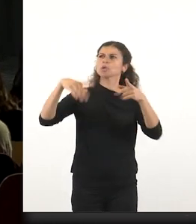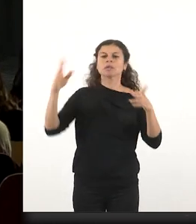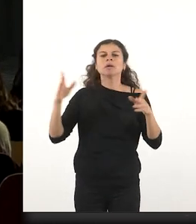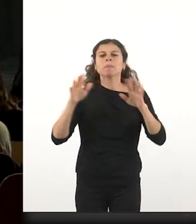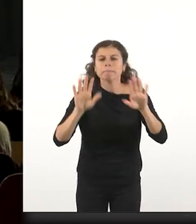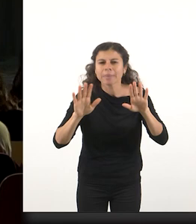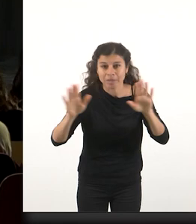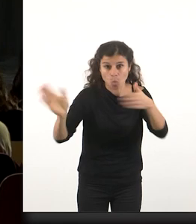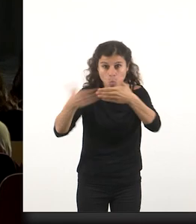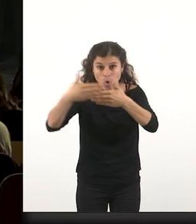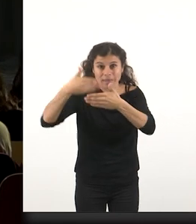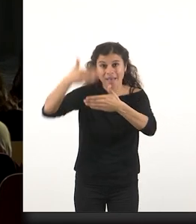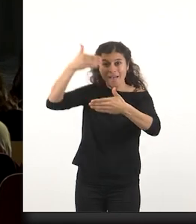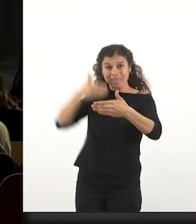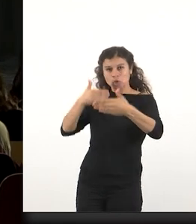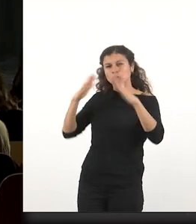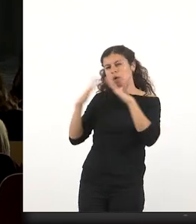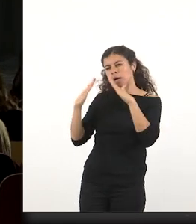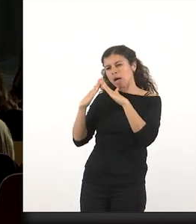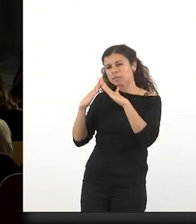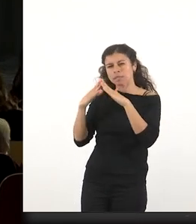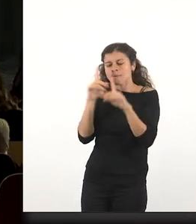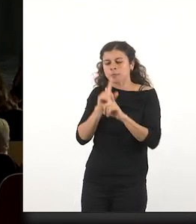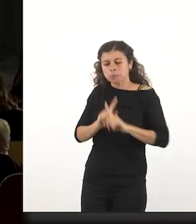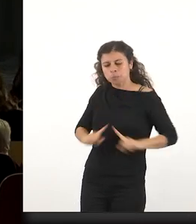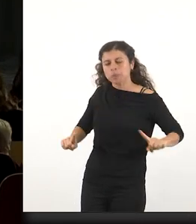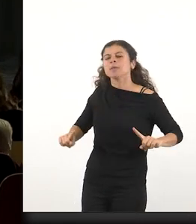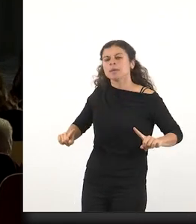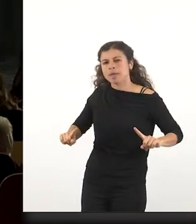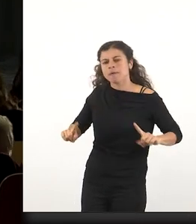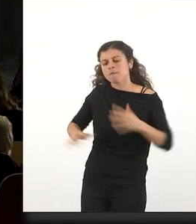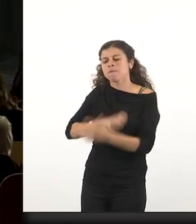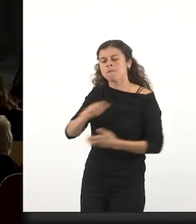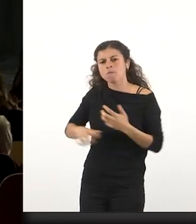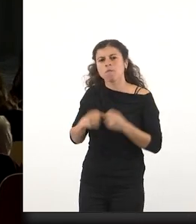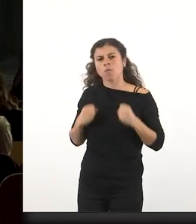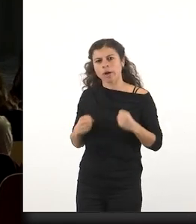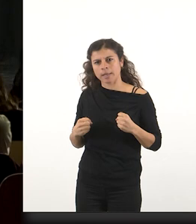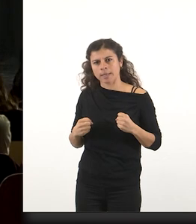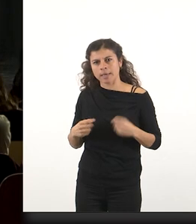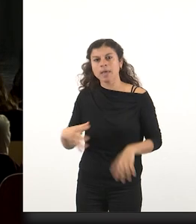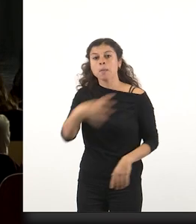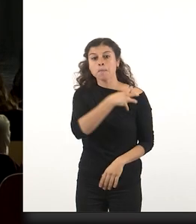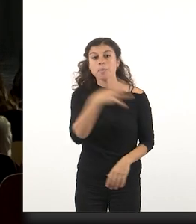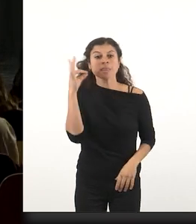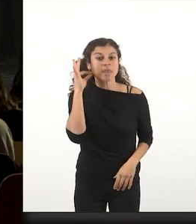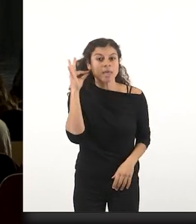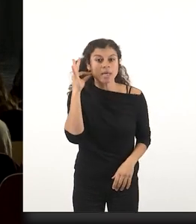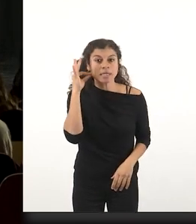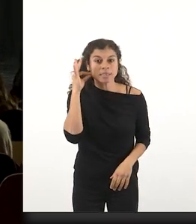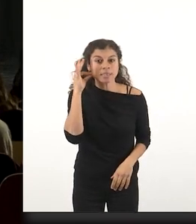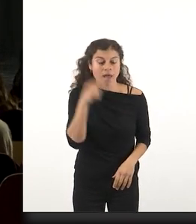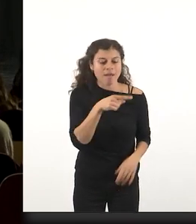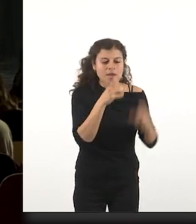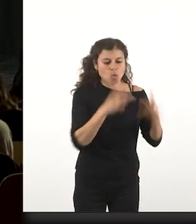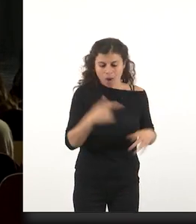para adentro. Esto está más sutil y perverso que hace 4 años. A la princesa le pasó lo mismo que me pasó a mí. Yo estaba